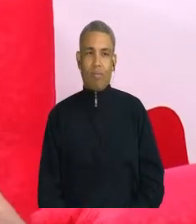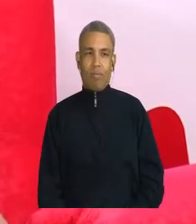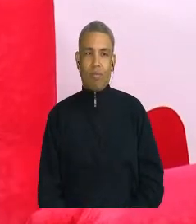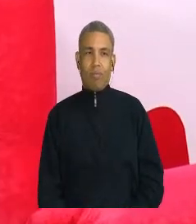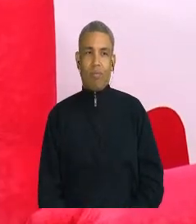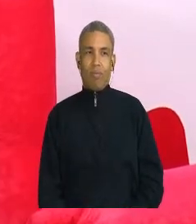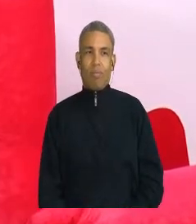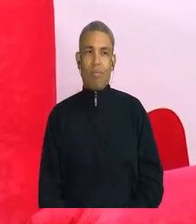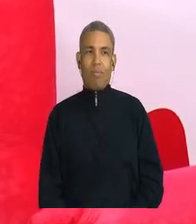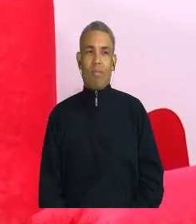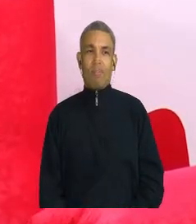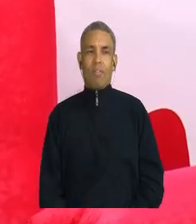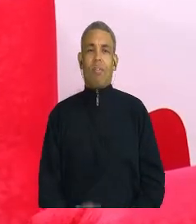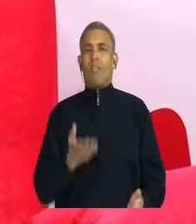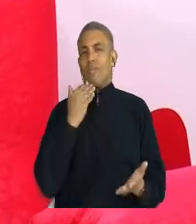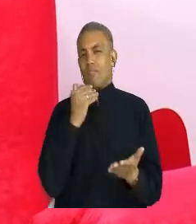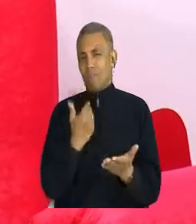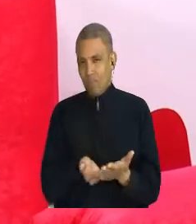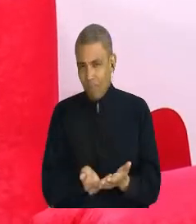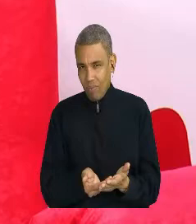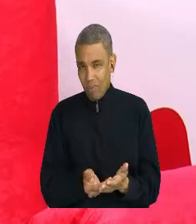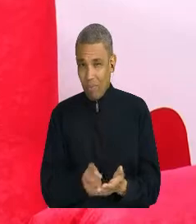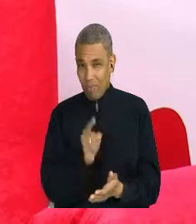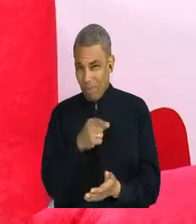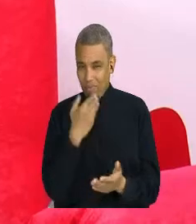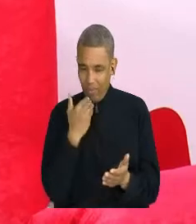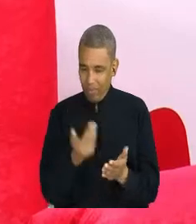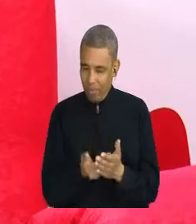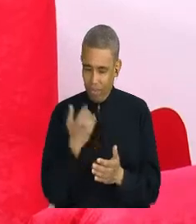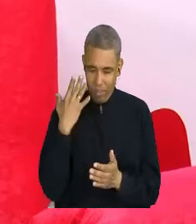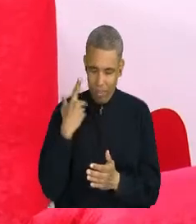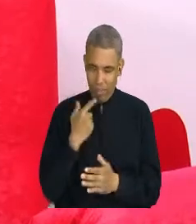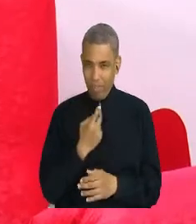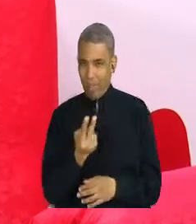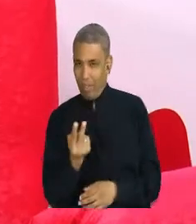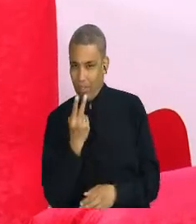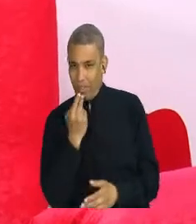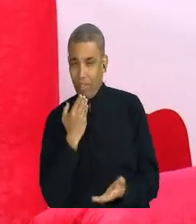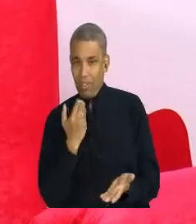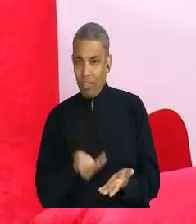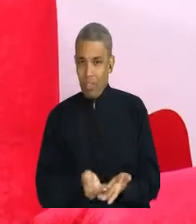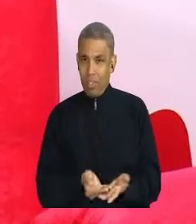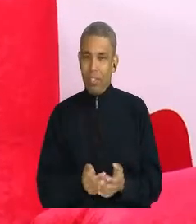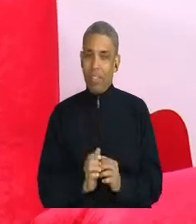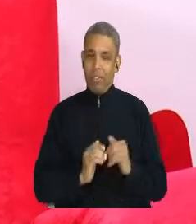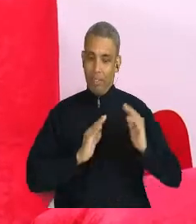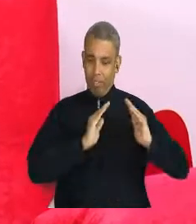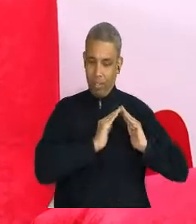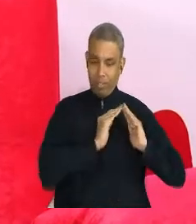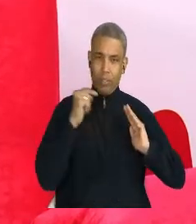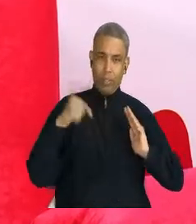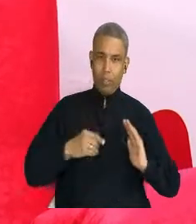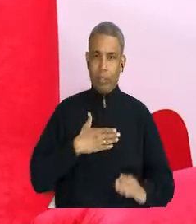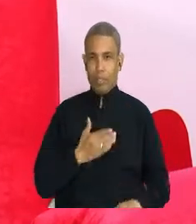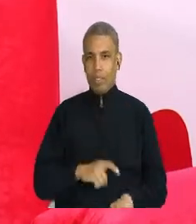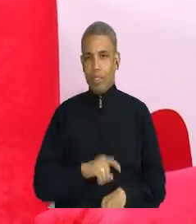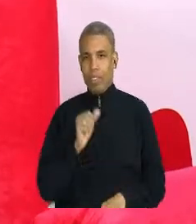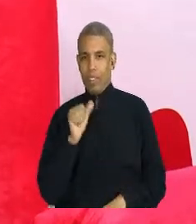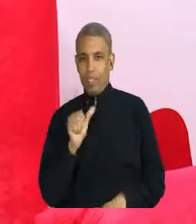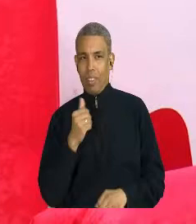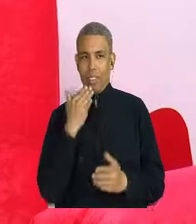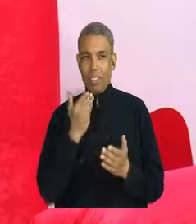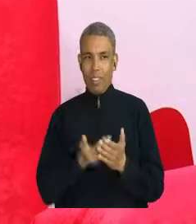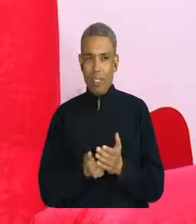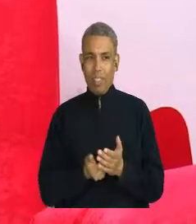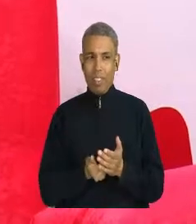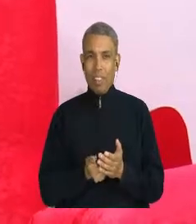a nuestros televidentes. A ustedes muchas gracias por estar ahí conectados todos los días. Aquí en casa, en Enlace Televisión, a las 10 de la mañana.